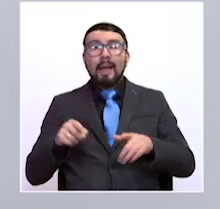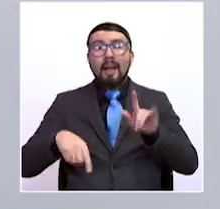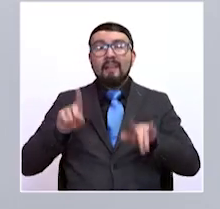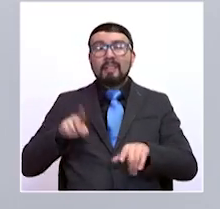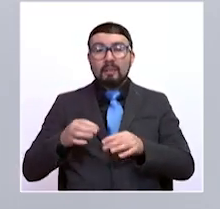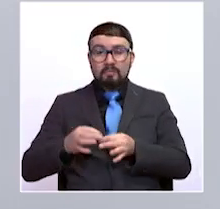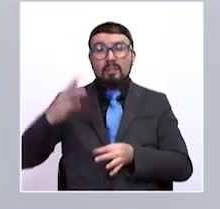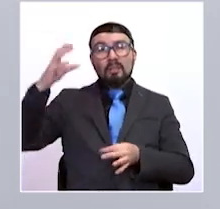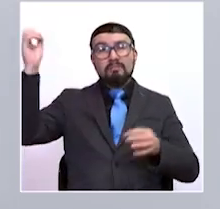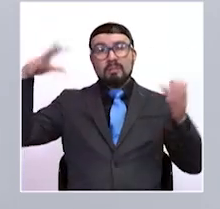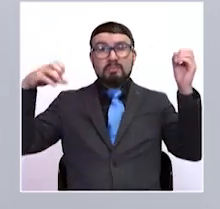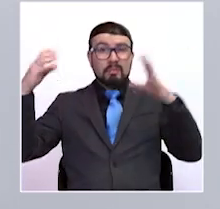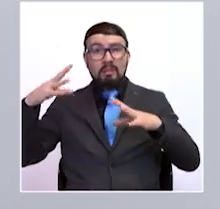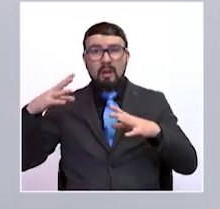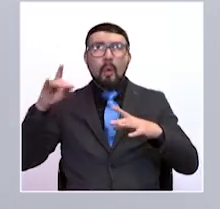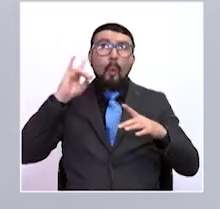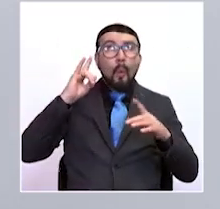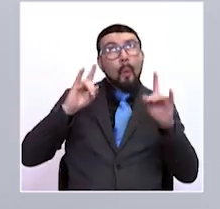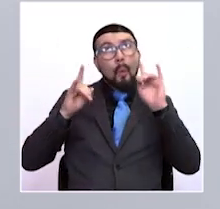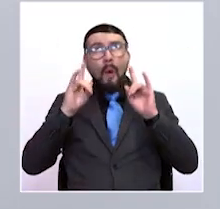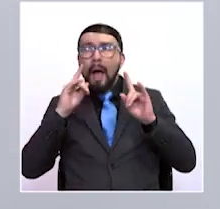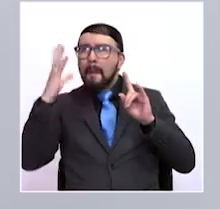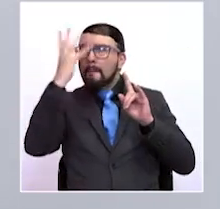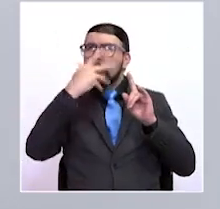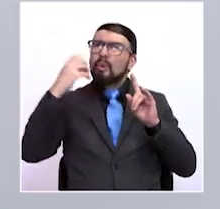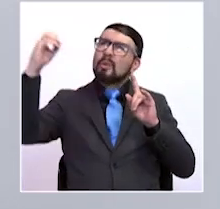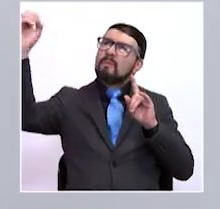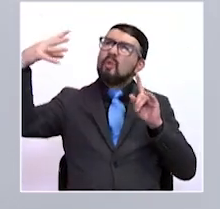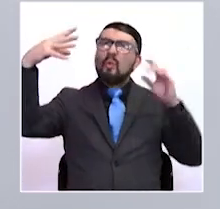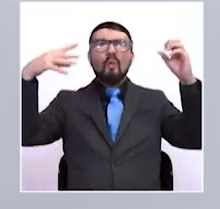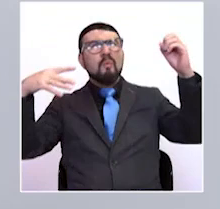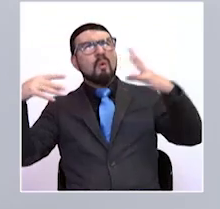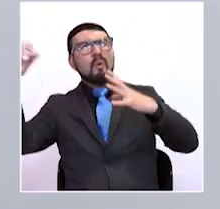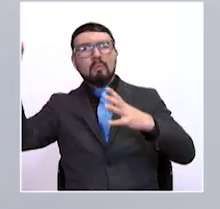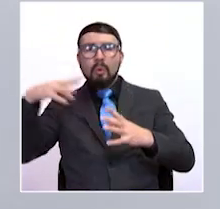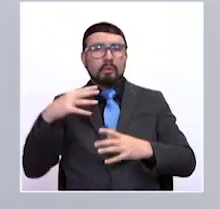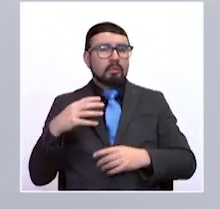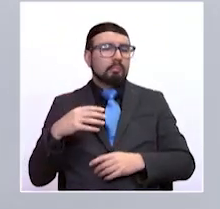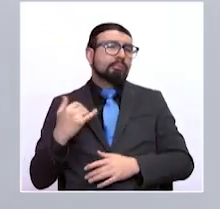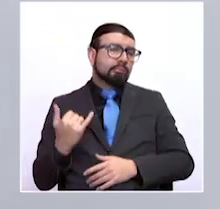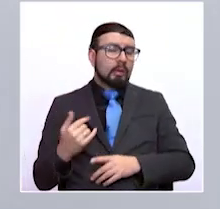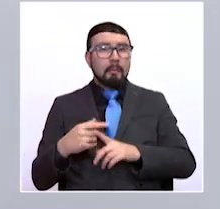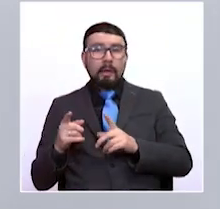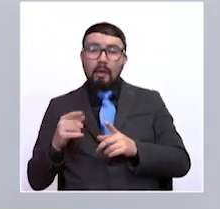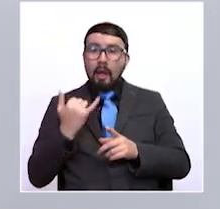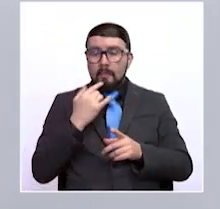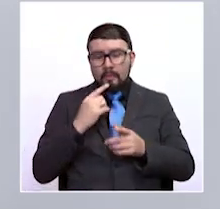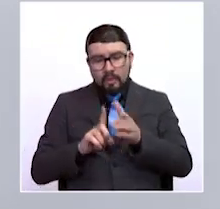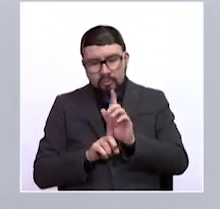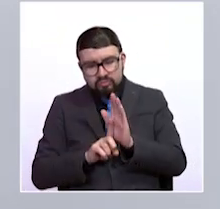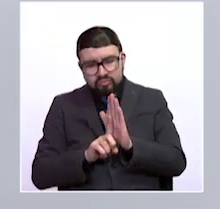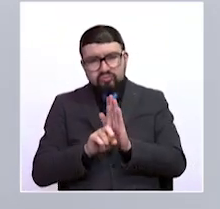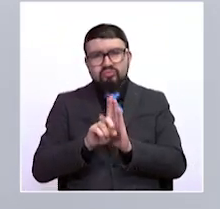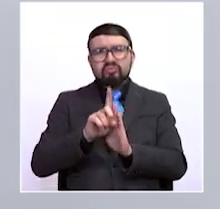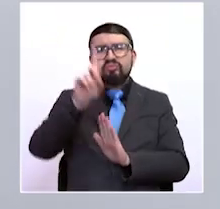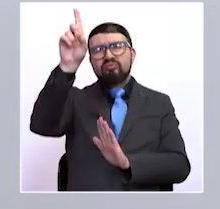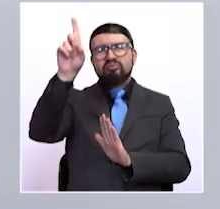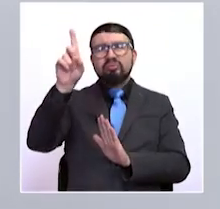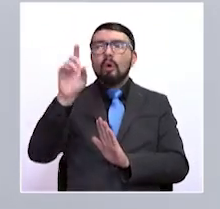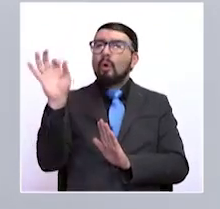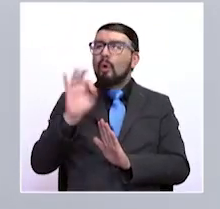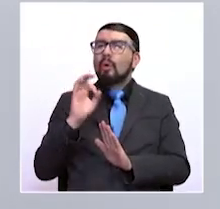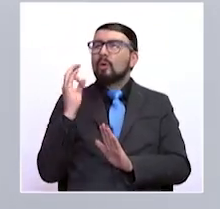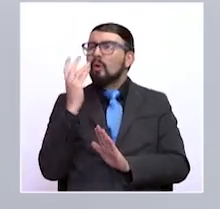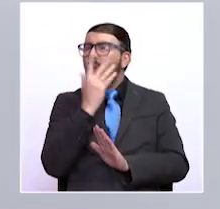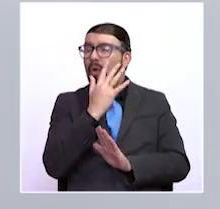pirotécnicos. Forman parte de muchísimas formas que pueden ser en forma de cohetes, de muchos colores muy llamativos para los